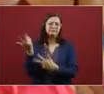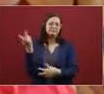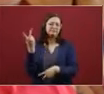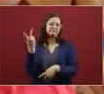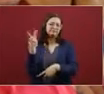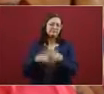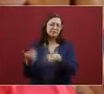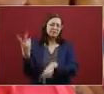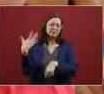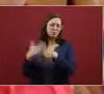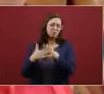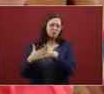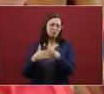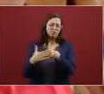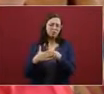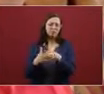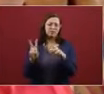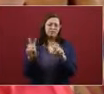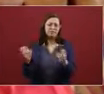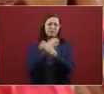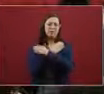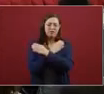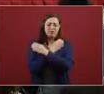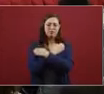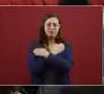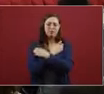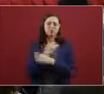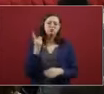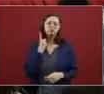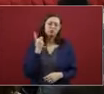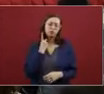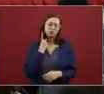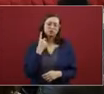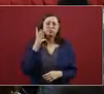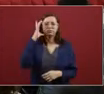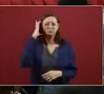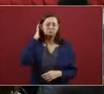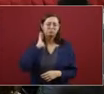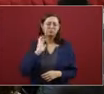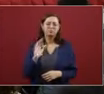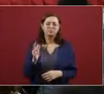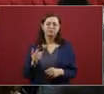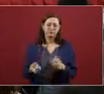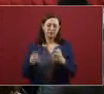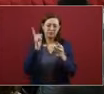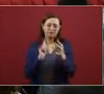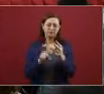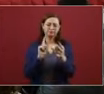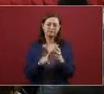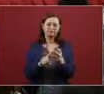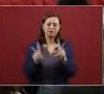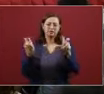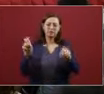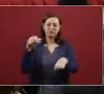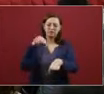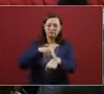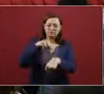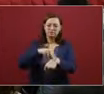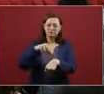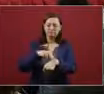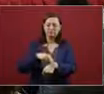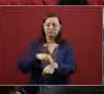discutirlo posteriormente el tema educativo los diputados. Y la tercera, ya lo habíamos comentado aquí, el tema de los médicos